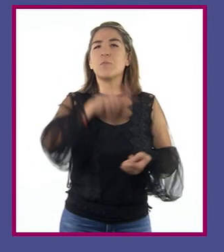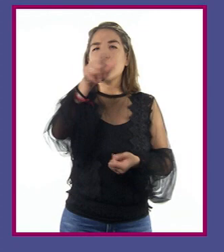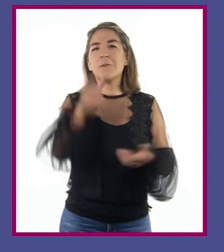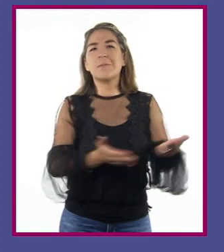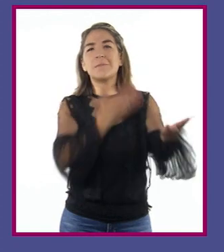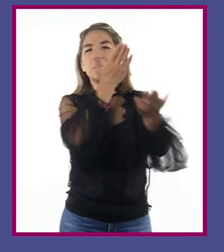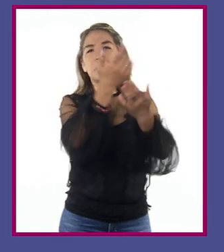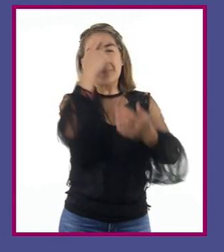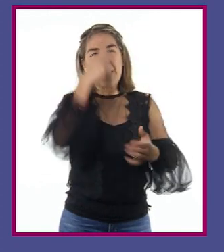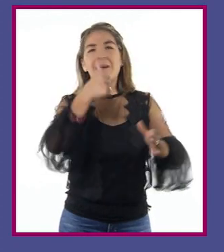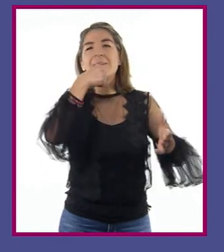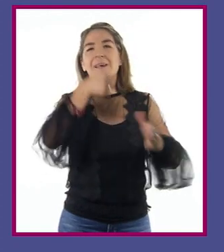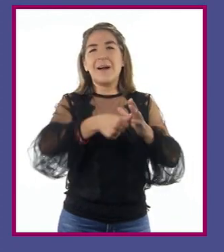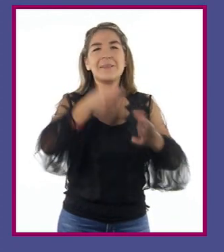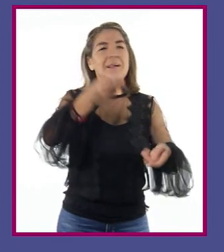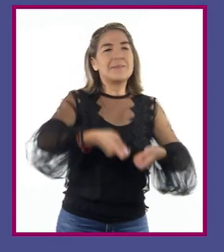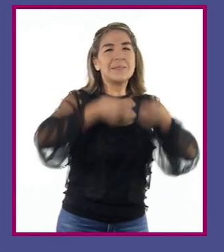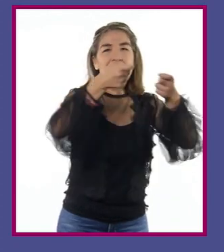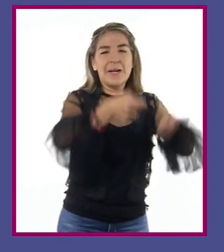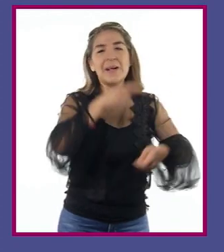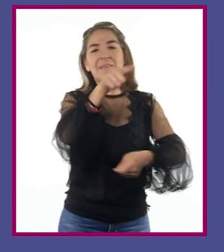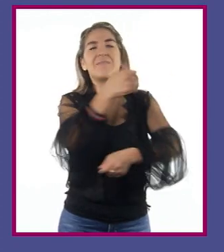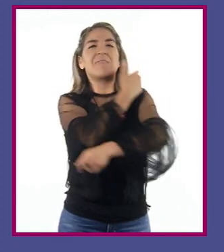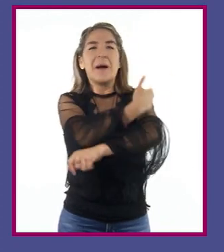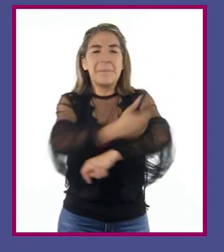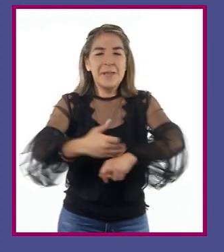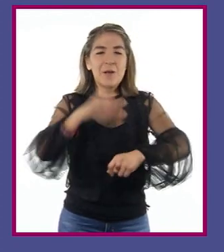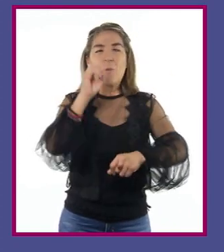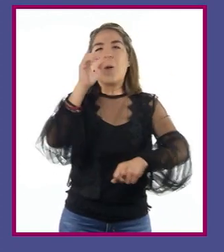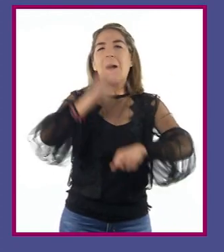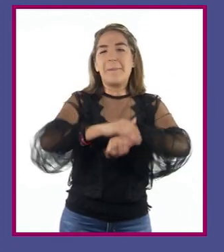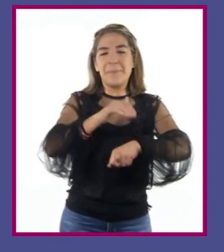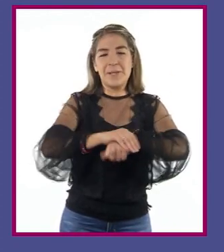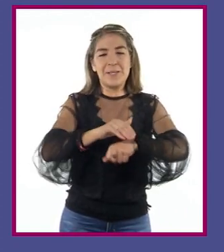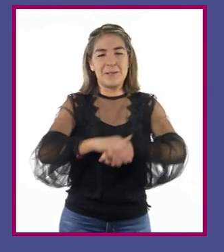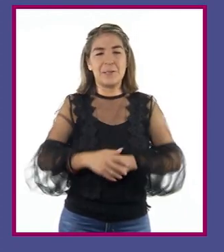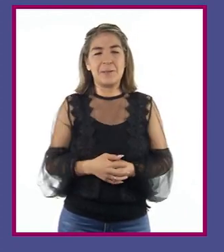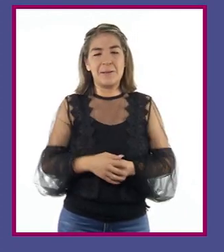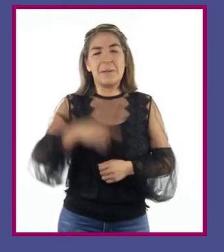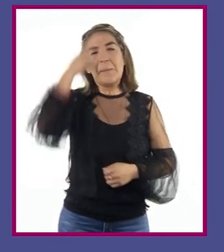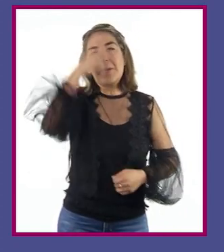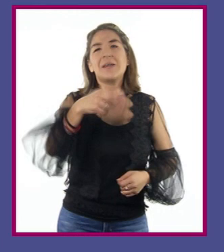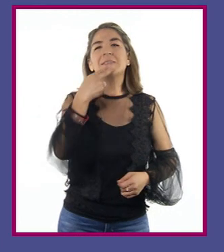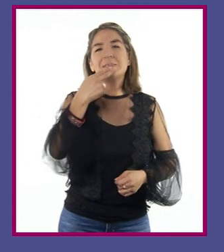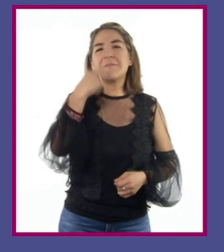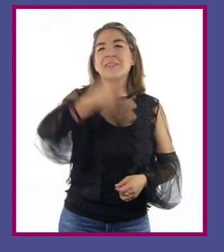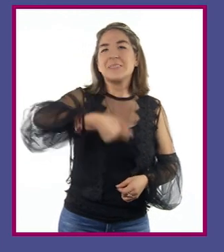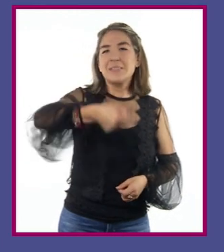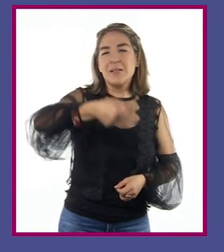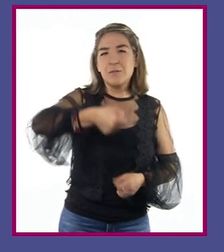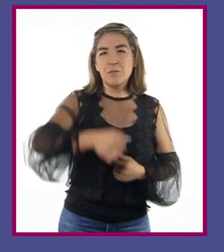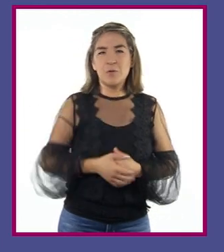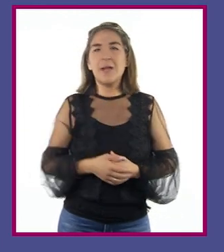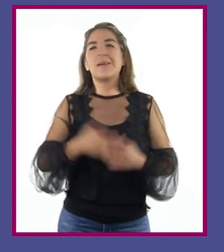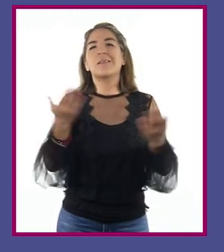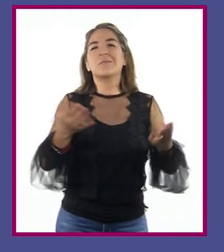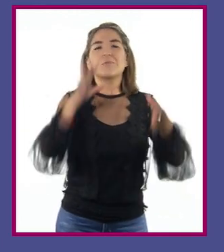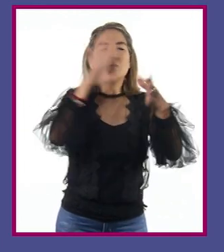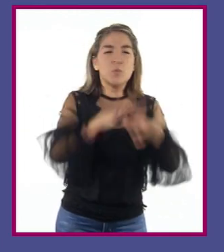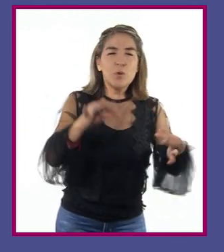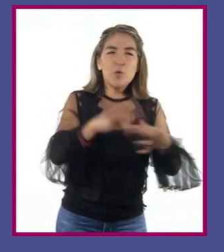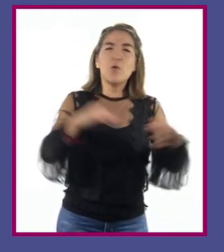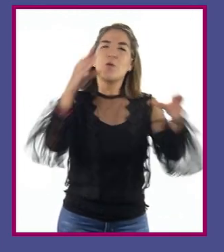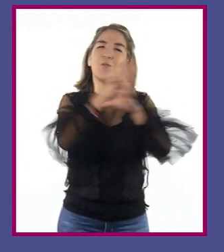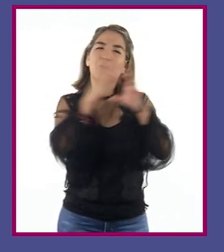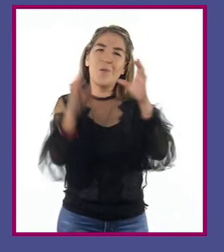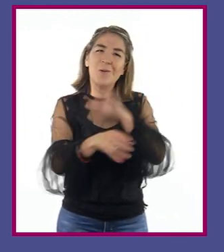a alguien cercano o como un familiar o amigo y sirve para saludarle, contarle cosas que nos